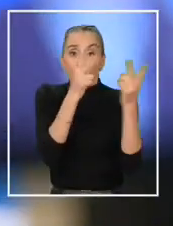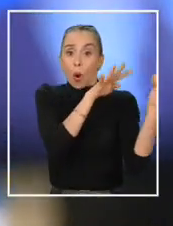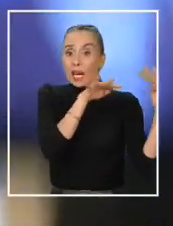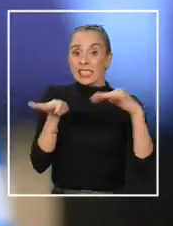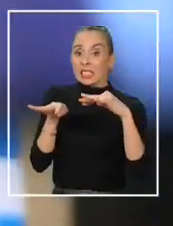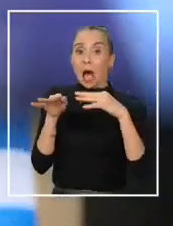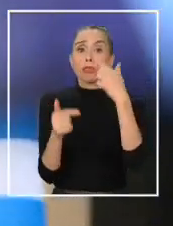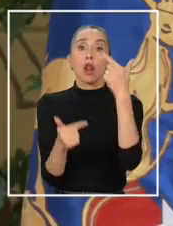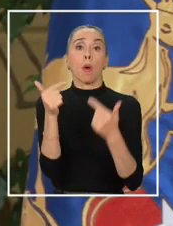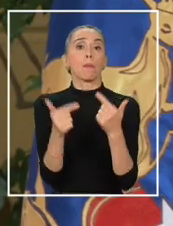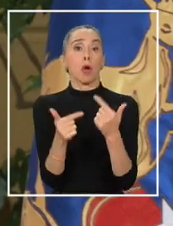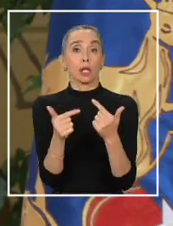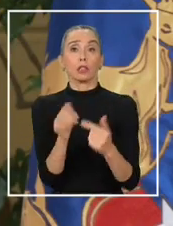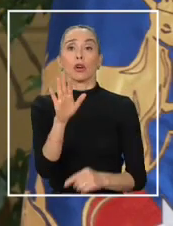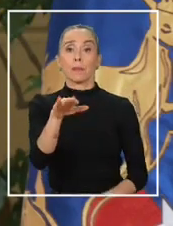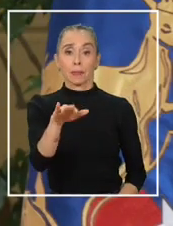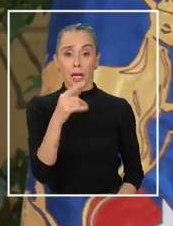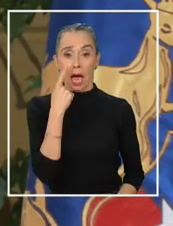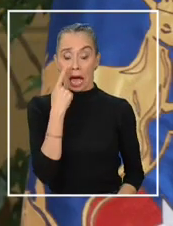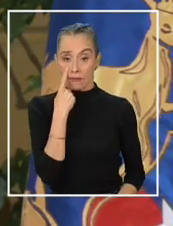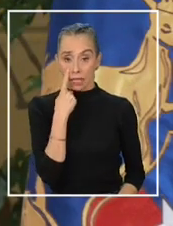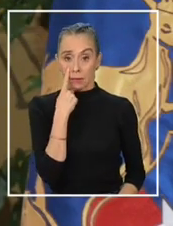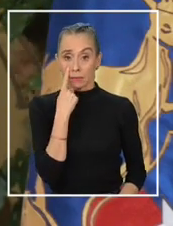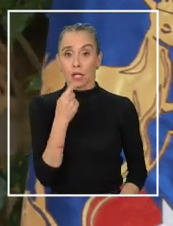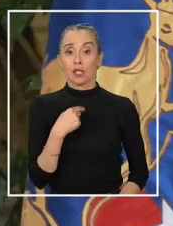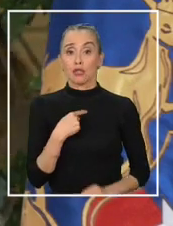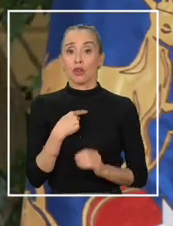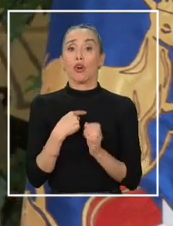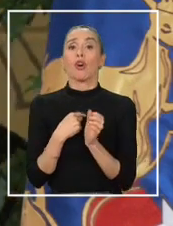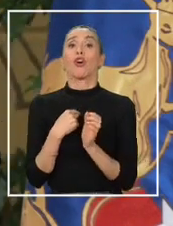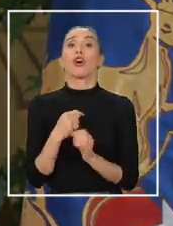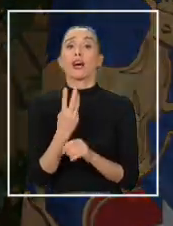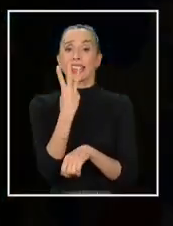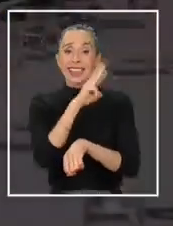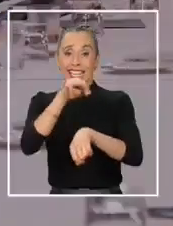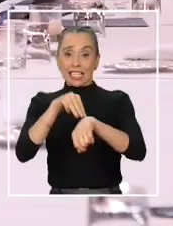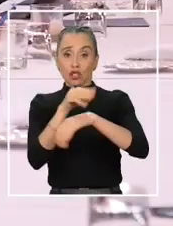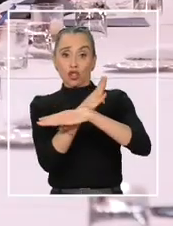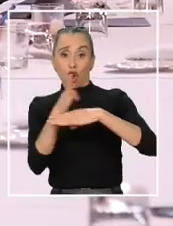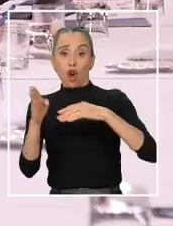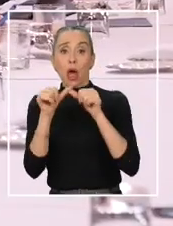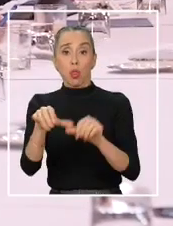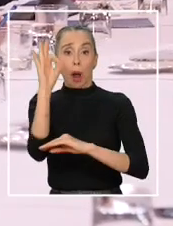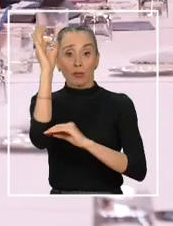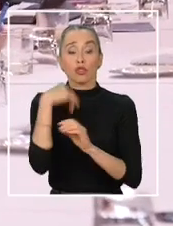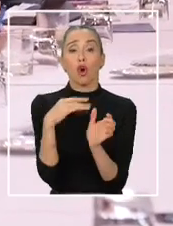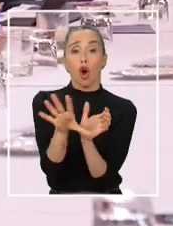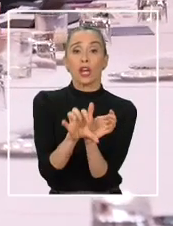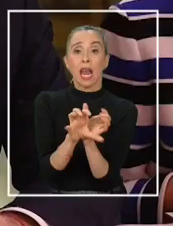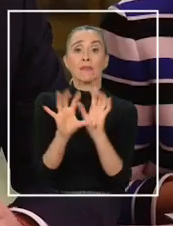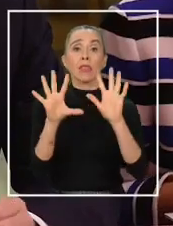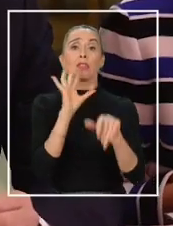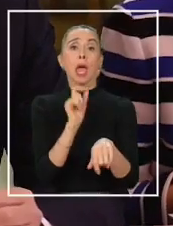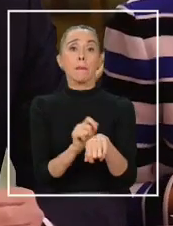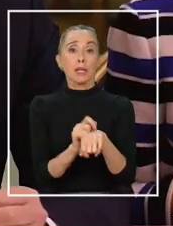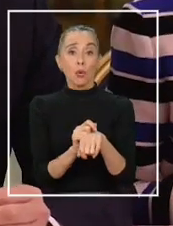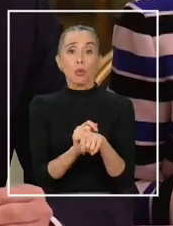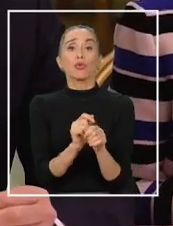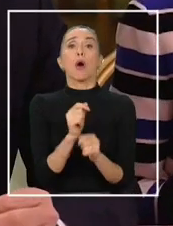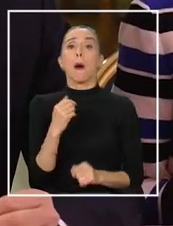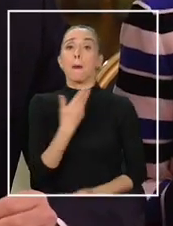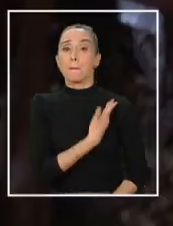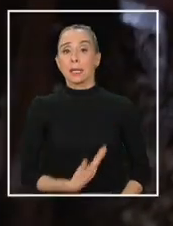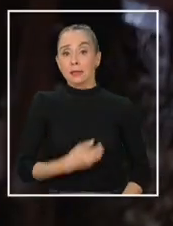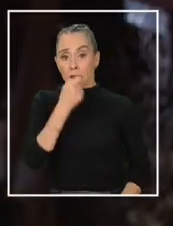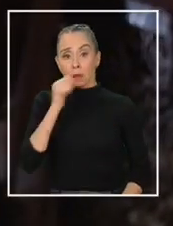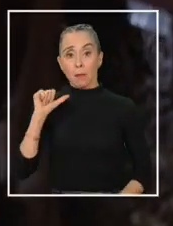escándalo político. A ver, grabé 10 minutos de 3 horas. Mellado reconoció que grabó y difundió las palabras del